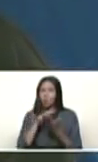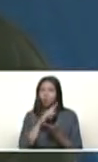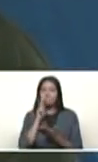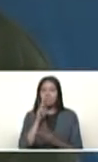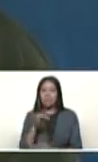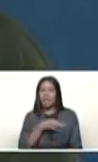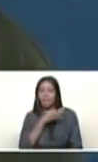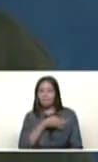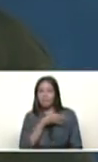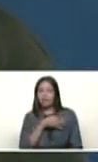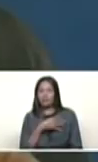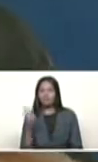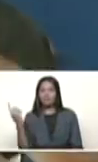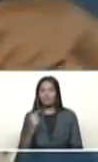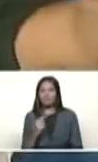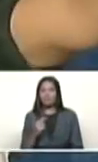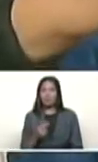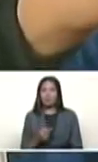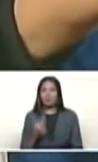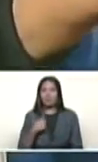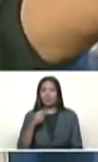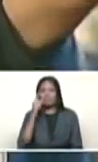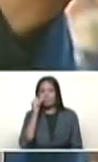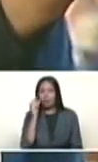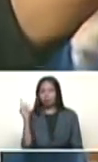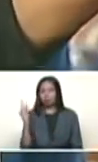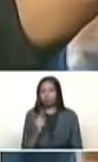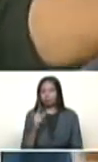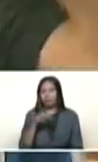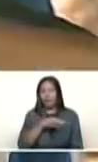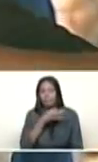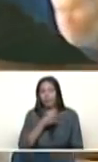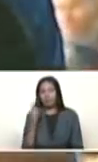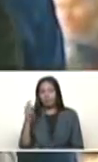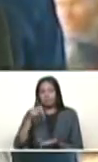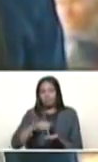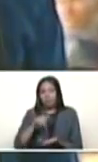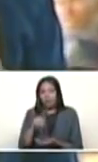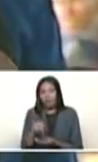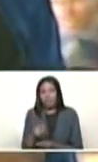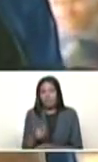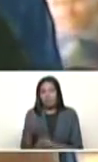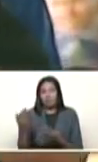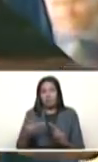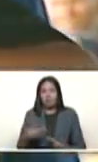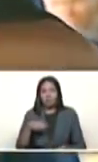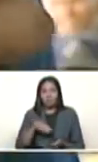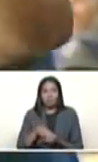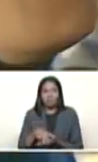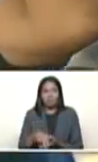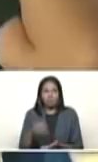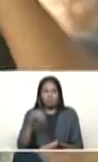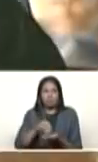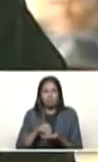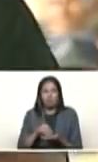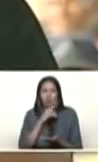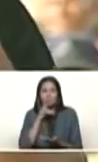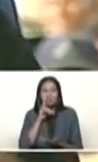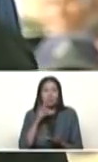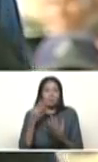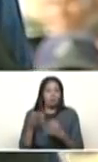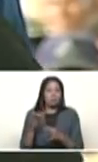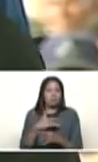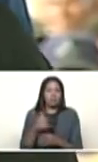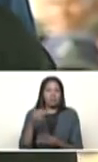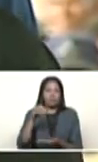España. ¿Verdad? Es español. Mi papá, cuando vinieron los conquistadores y nos arrodillaron. Okay. Y le pusieron el nombre que le dio la gana a todo el